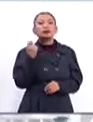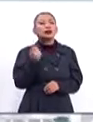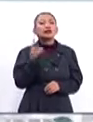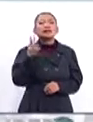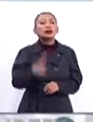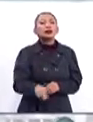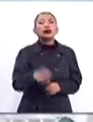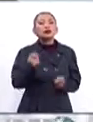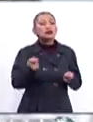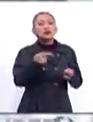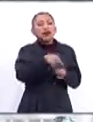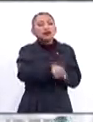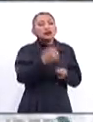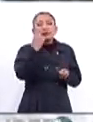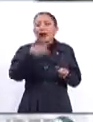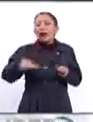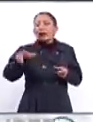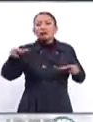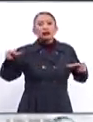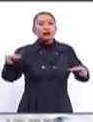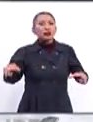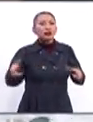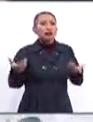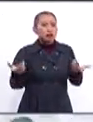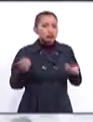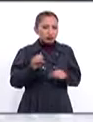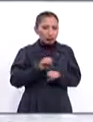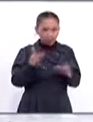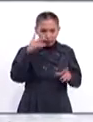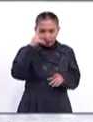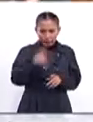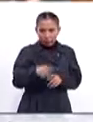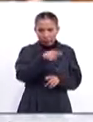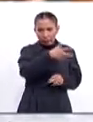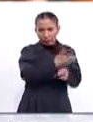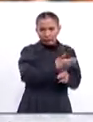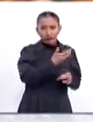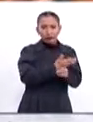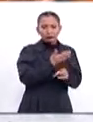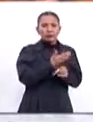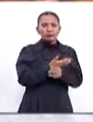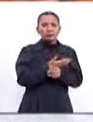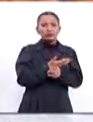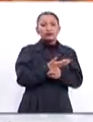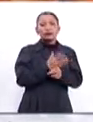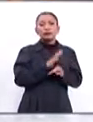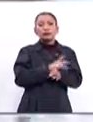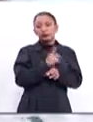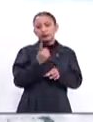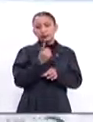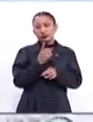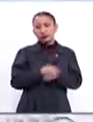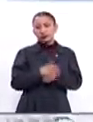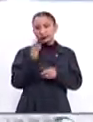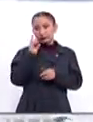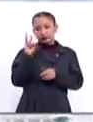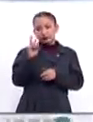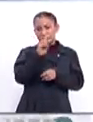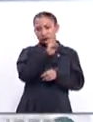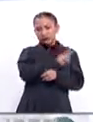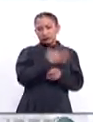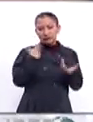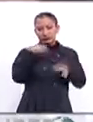lo que realmente significa esto para la seguridad, bueno, por supuesto, de México, de Estados Unidos? Porque, bueno, pues vemos